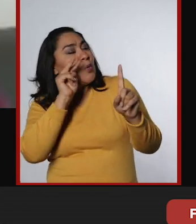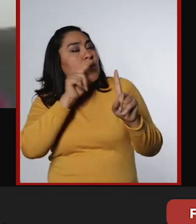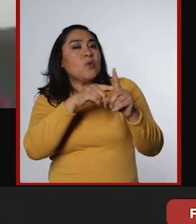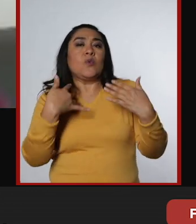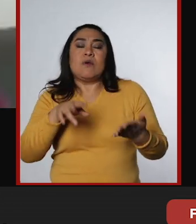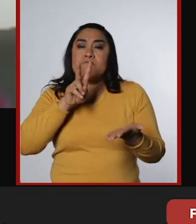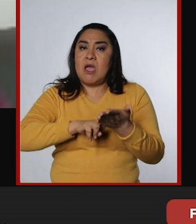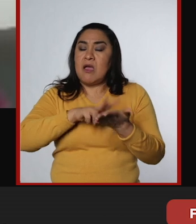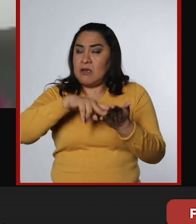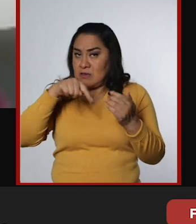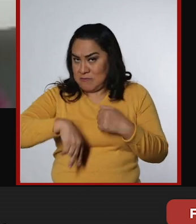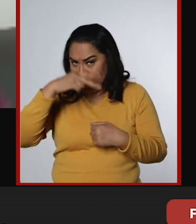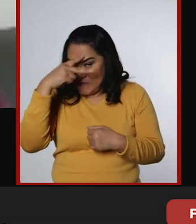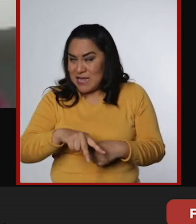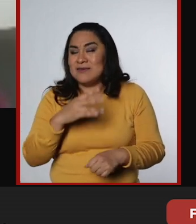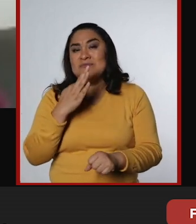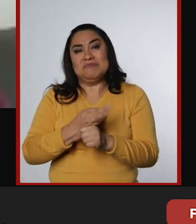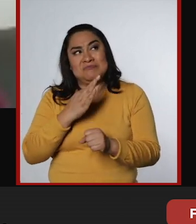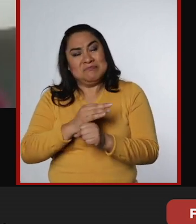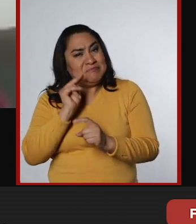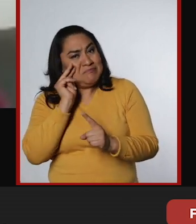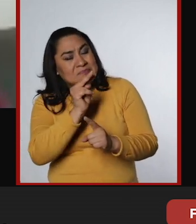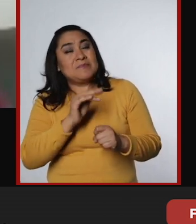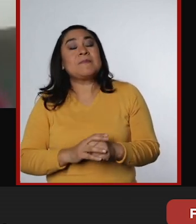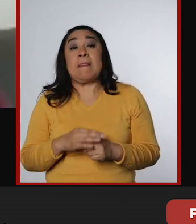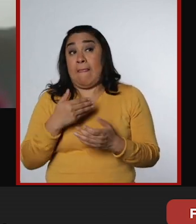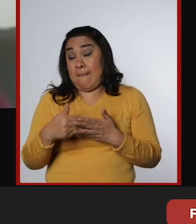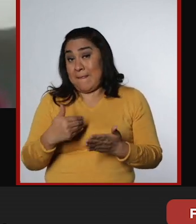en este México actual. Y en